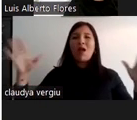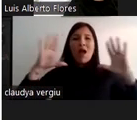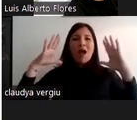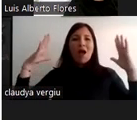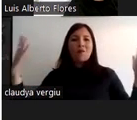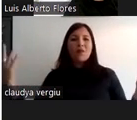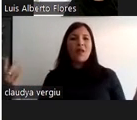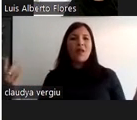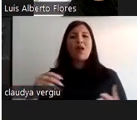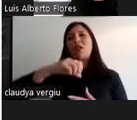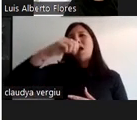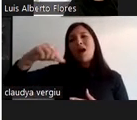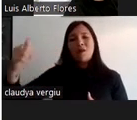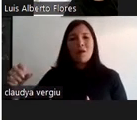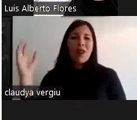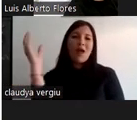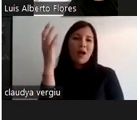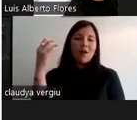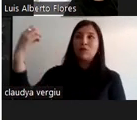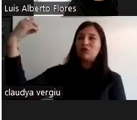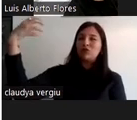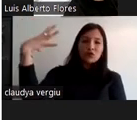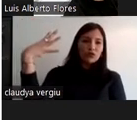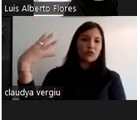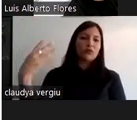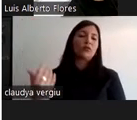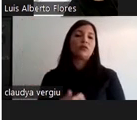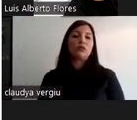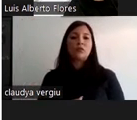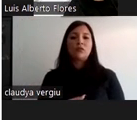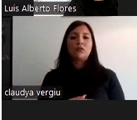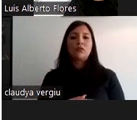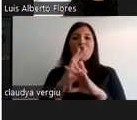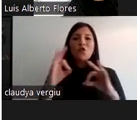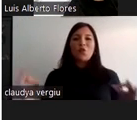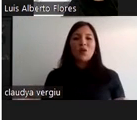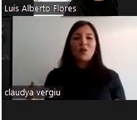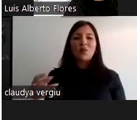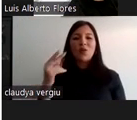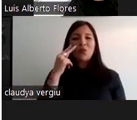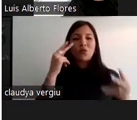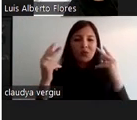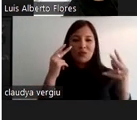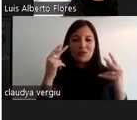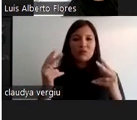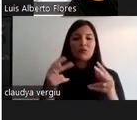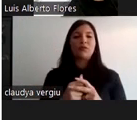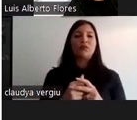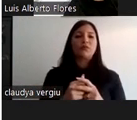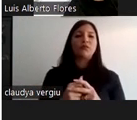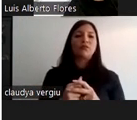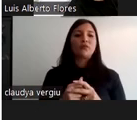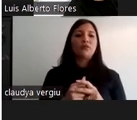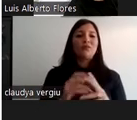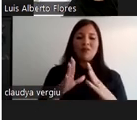la flora la fauna el sol tratando de tomar nuevas formas de entender y vivir la vida no de